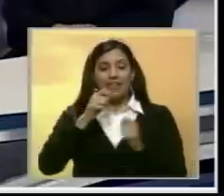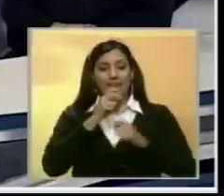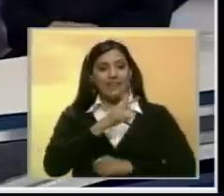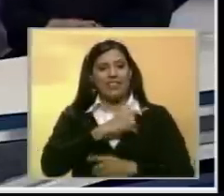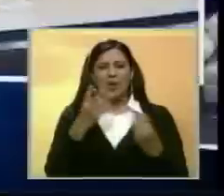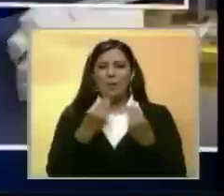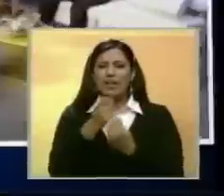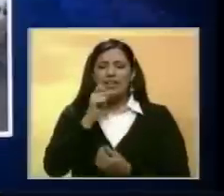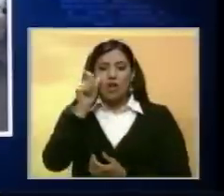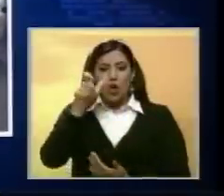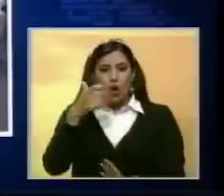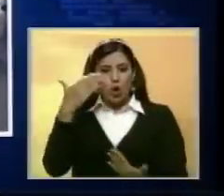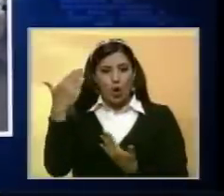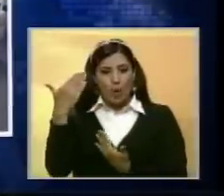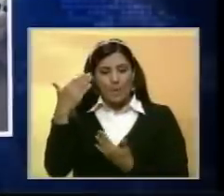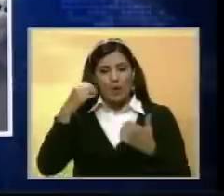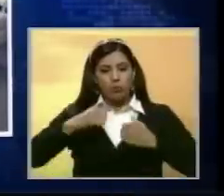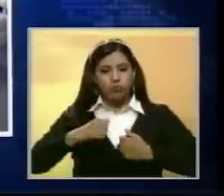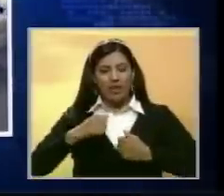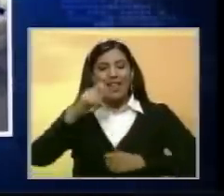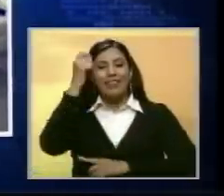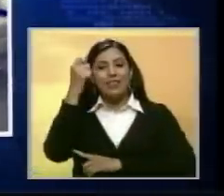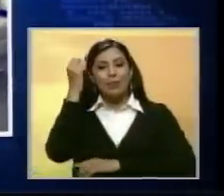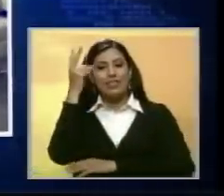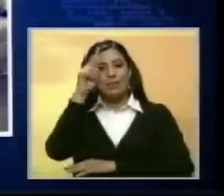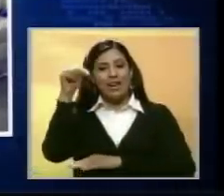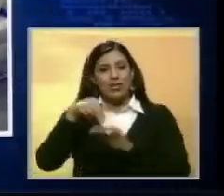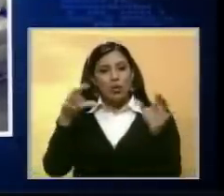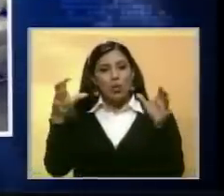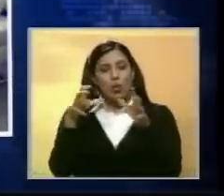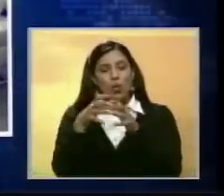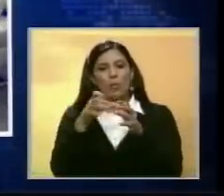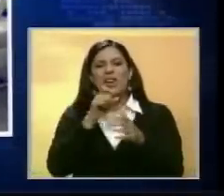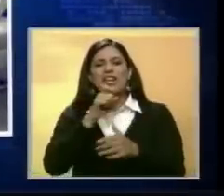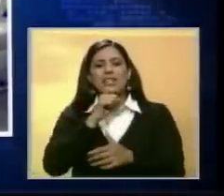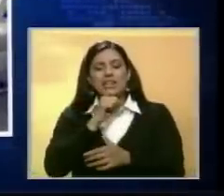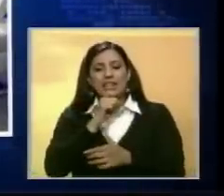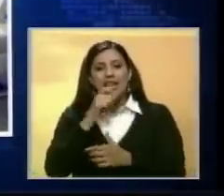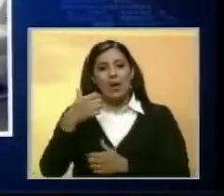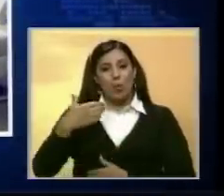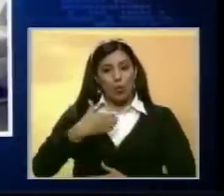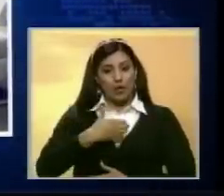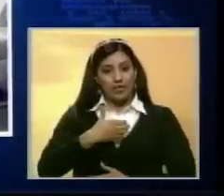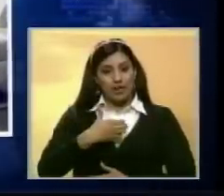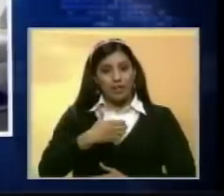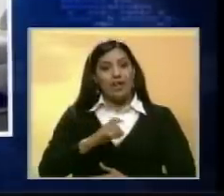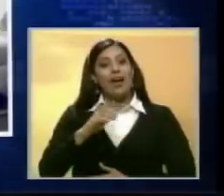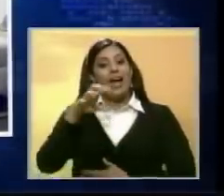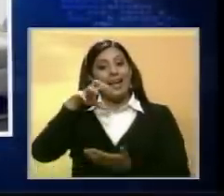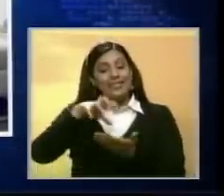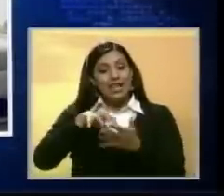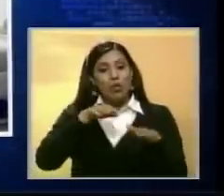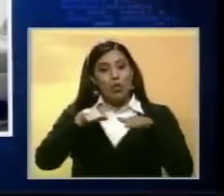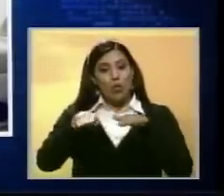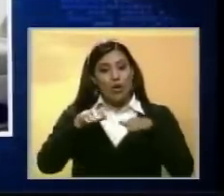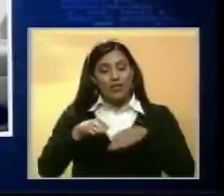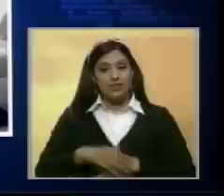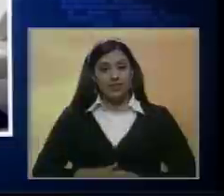a Venevisión nos acompaña José Gregorio Correa, diputado de la Asamblea Nacional en representación de la Unidad por el Estado